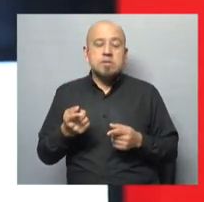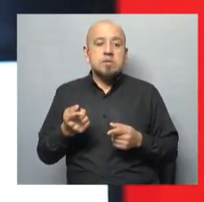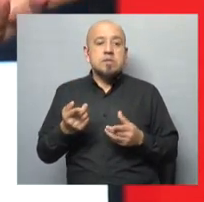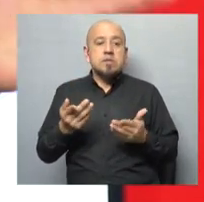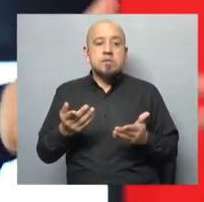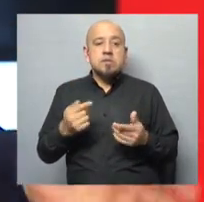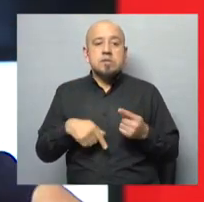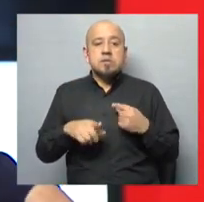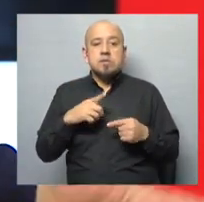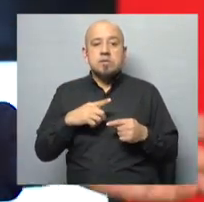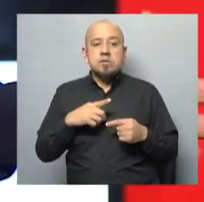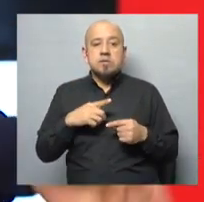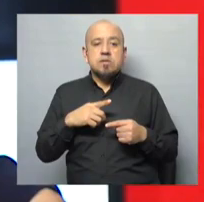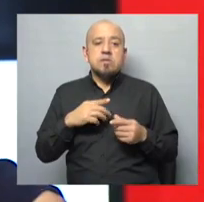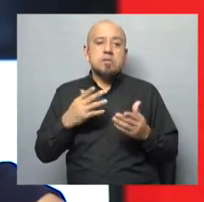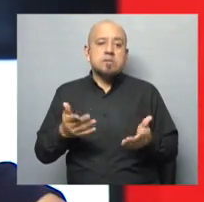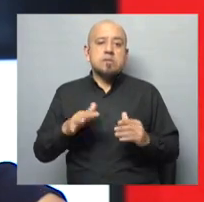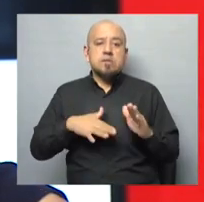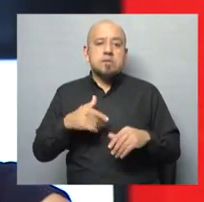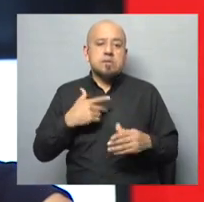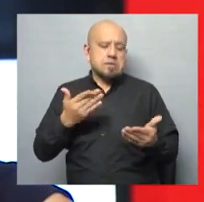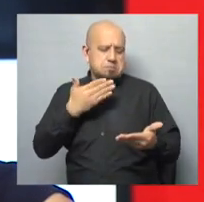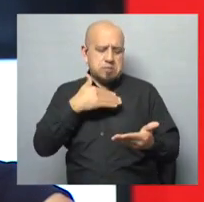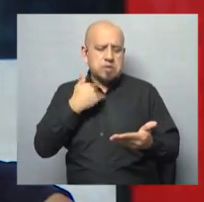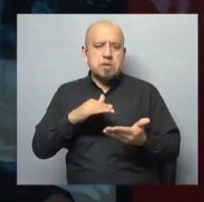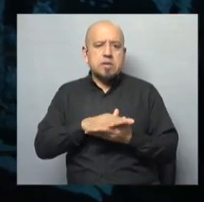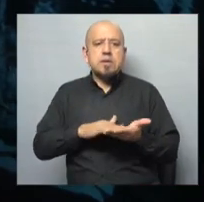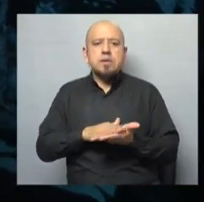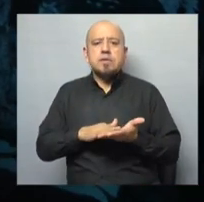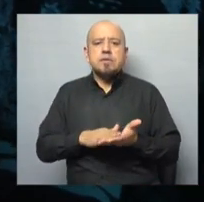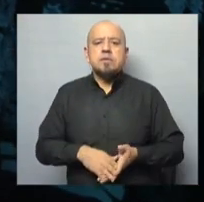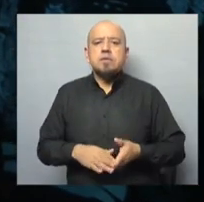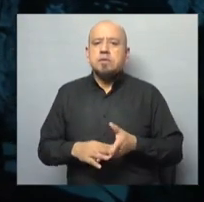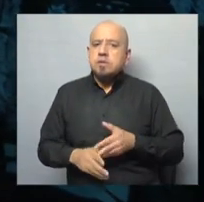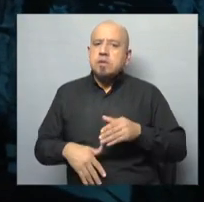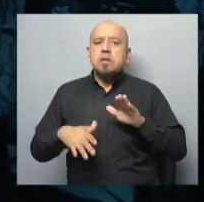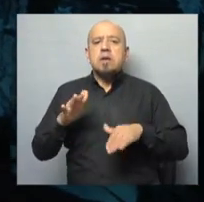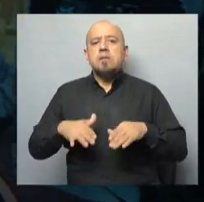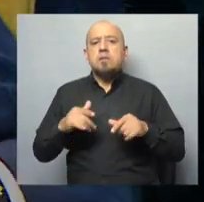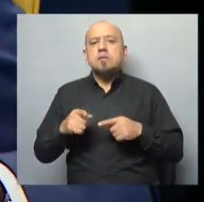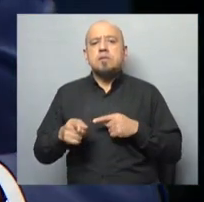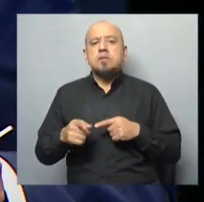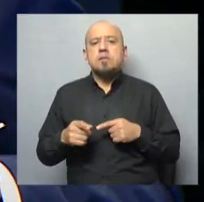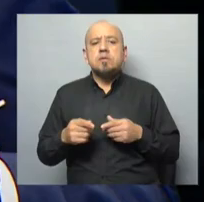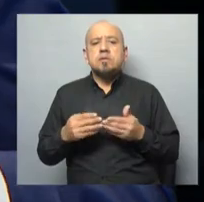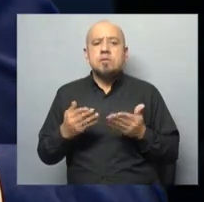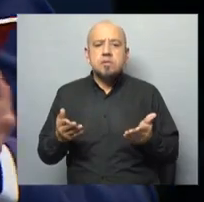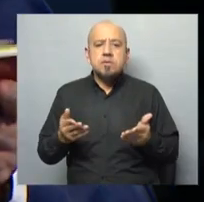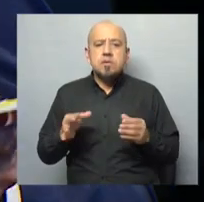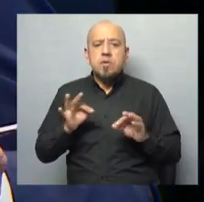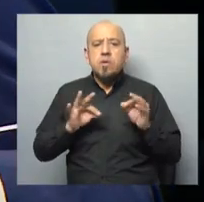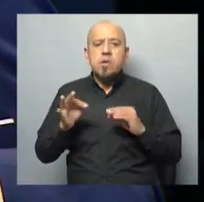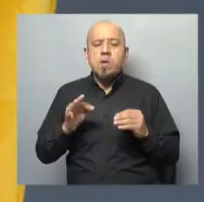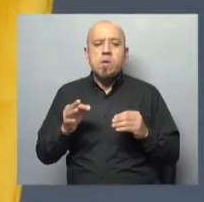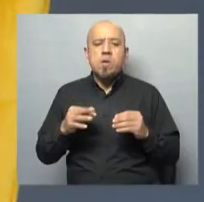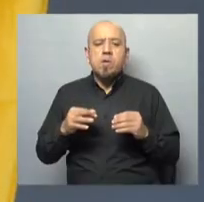pero y me aproximaba pero digo a veces no se apaga nada pero de alguna manera por ahí empieza un camino como es obvio decir bueno acomodan las muñecas por